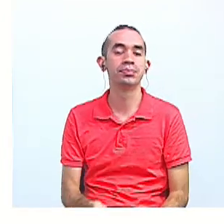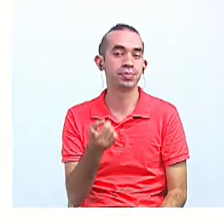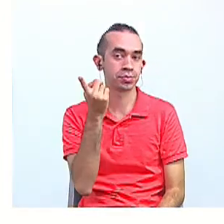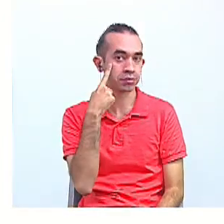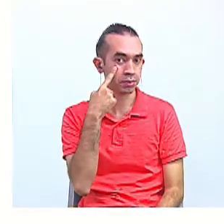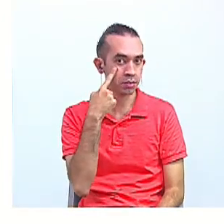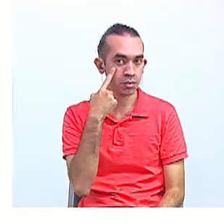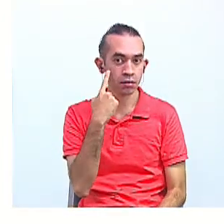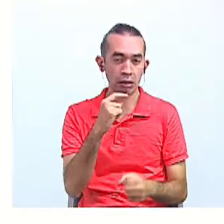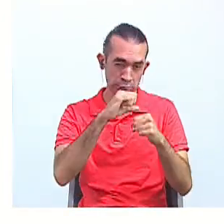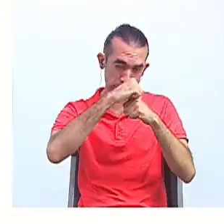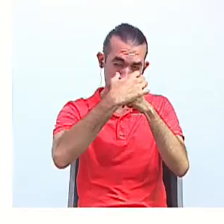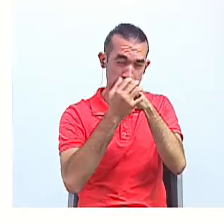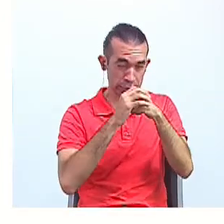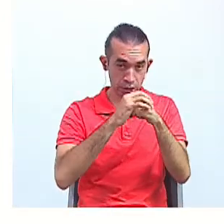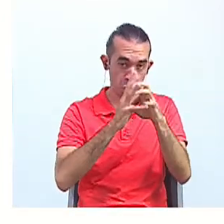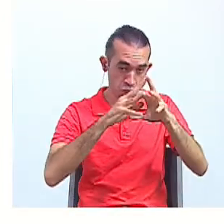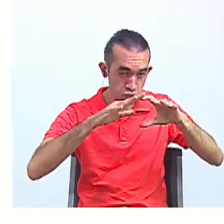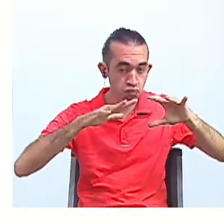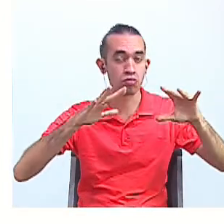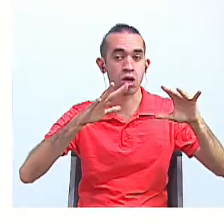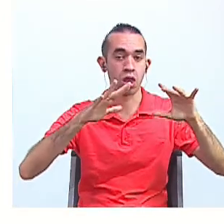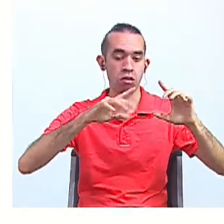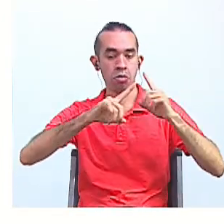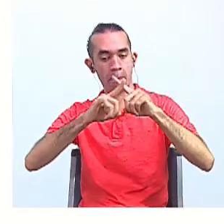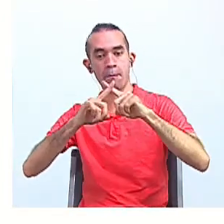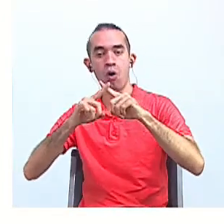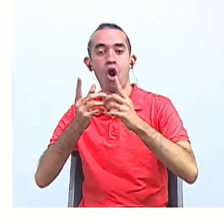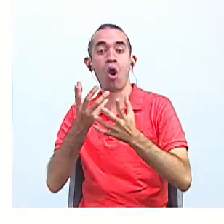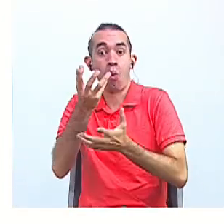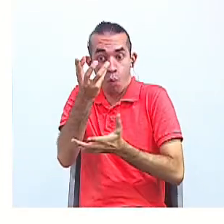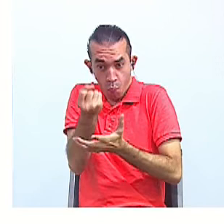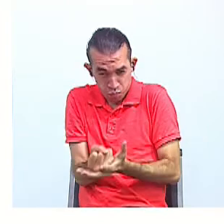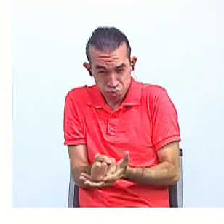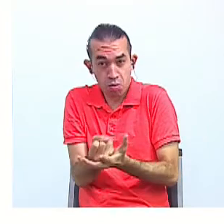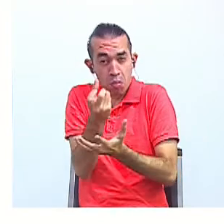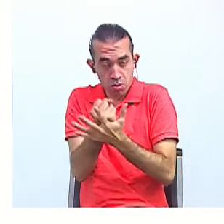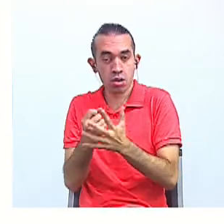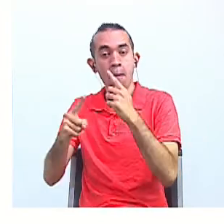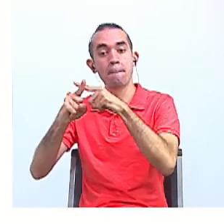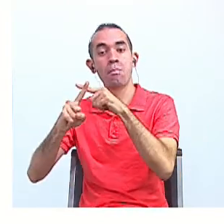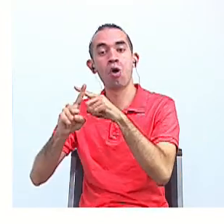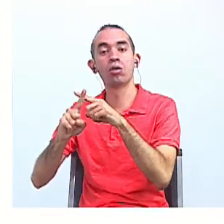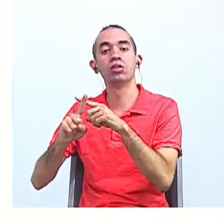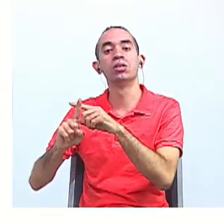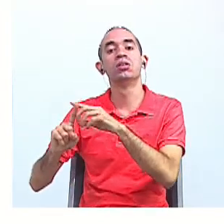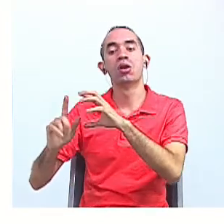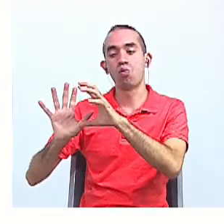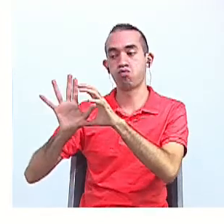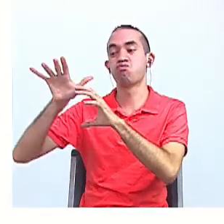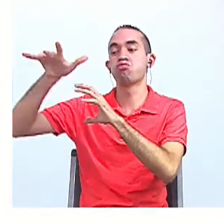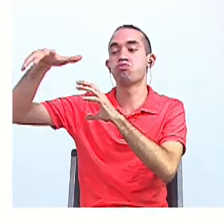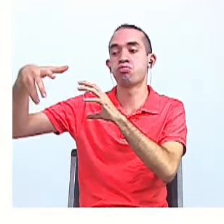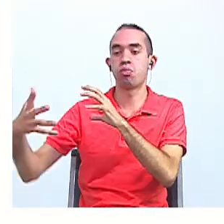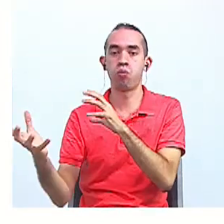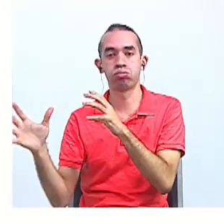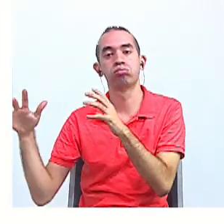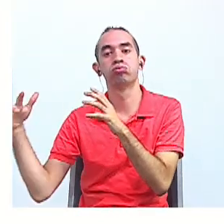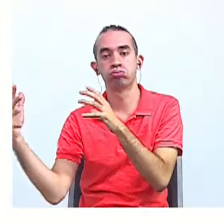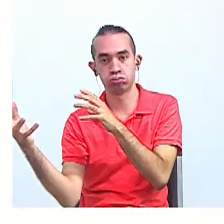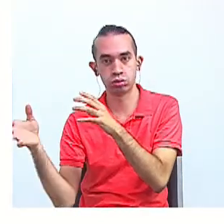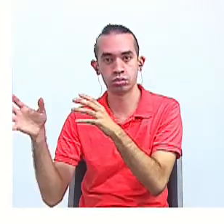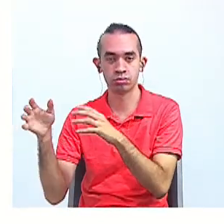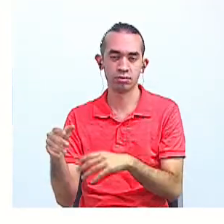del fluido por la gravedad por el volumen desalojado. Ustedes vieron que don Eduardo